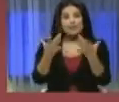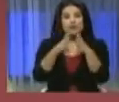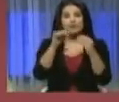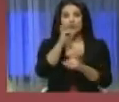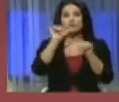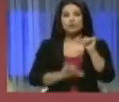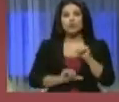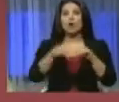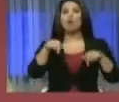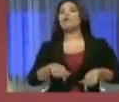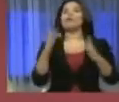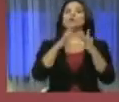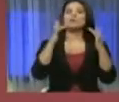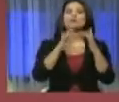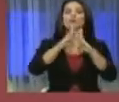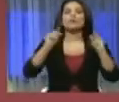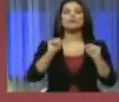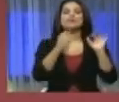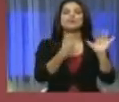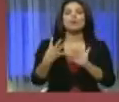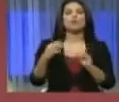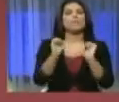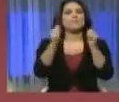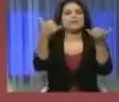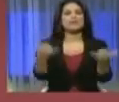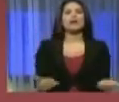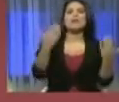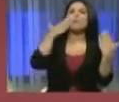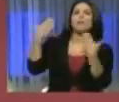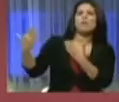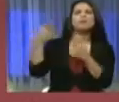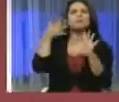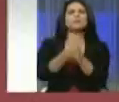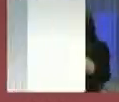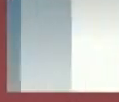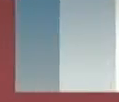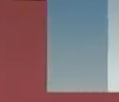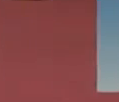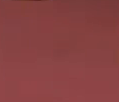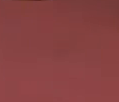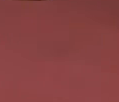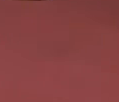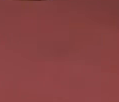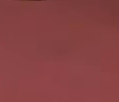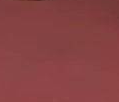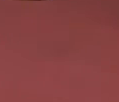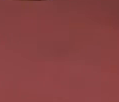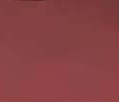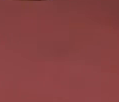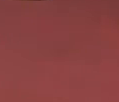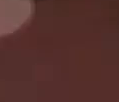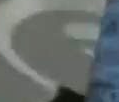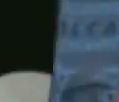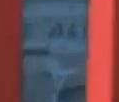número 64, arranca eléctrico. Vamos con los titulares. Buenas noches a toda la patria. Adelante.